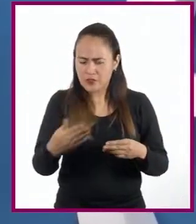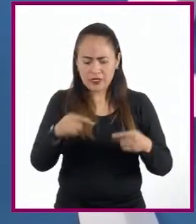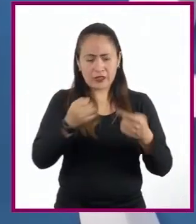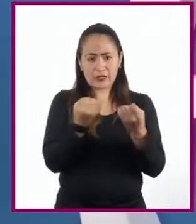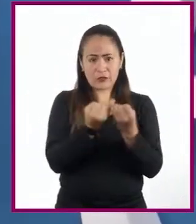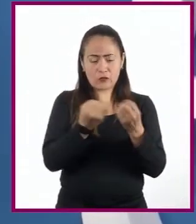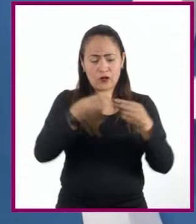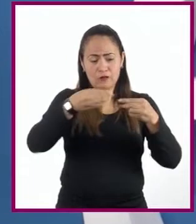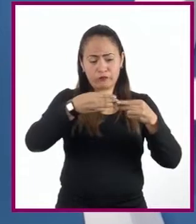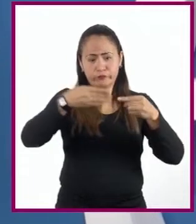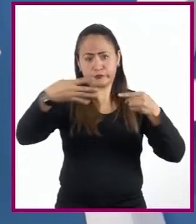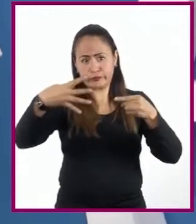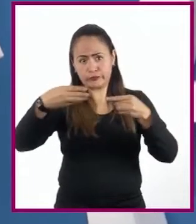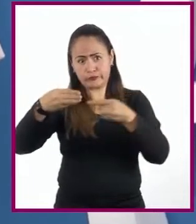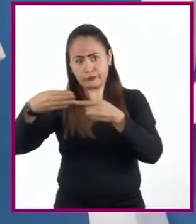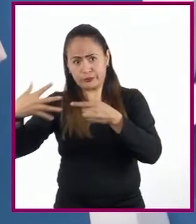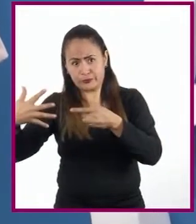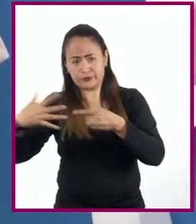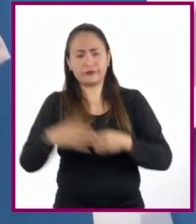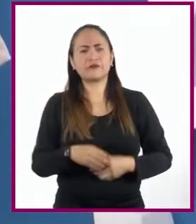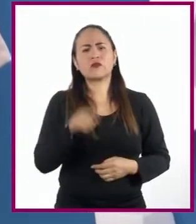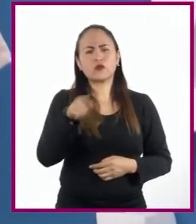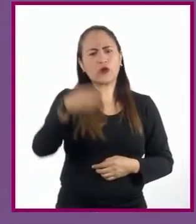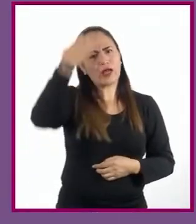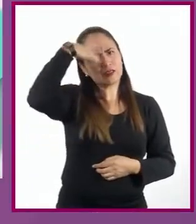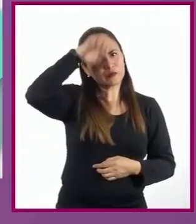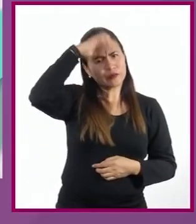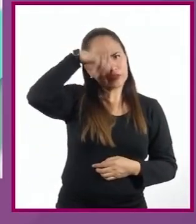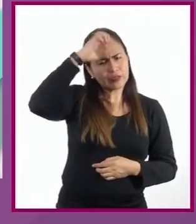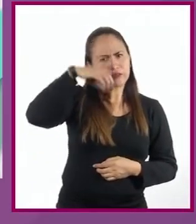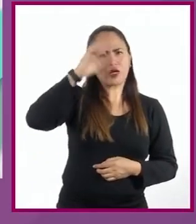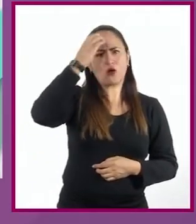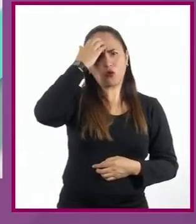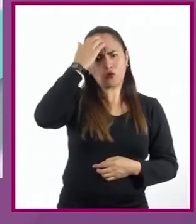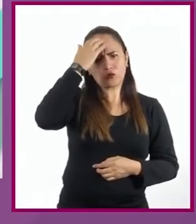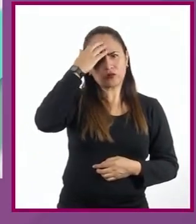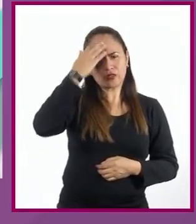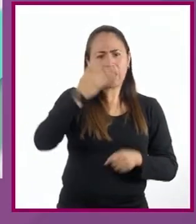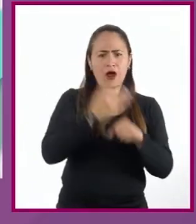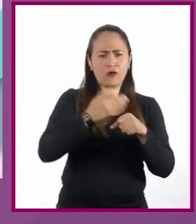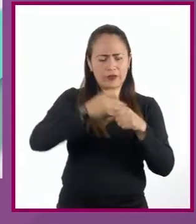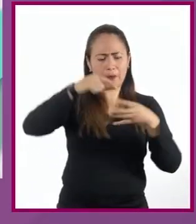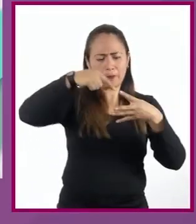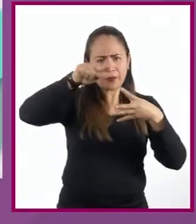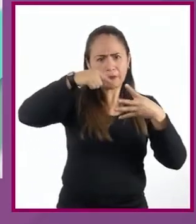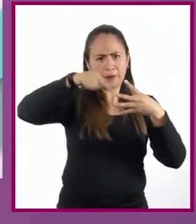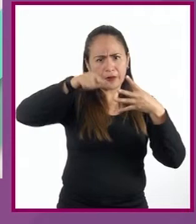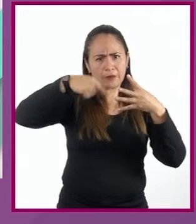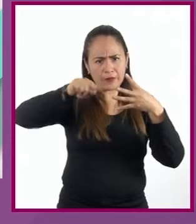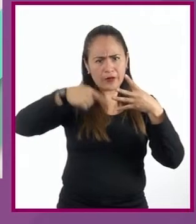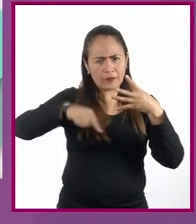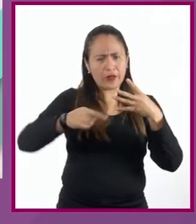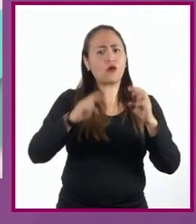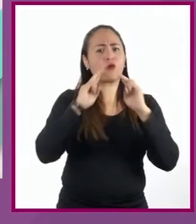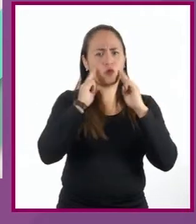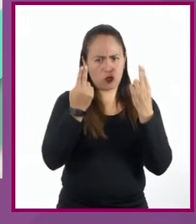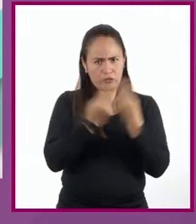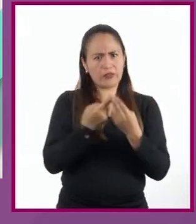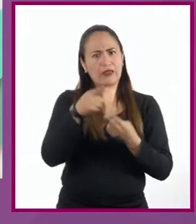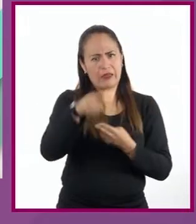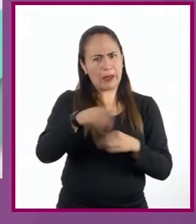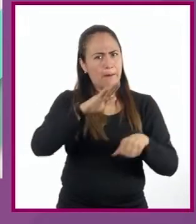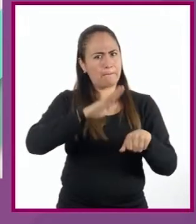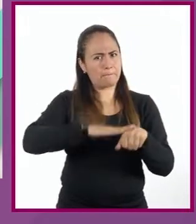y submúltiplos. De acuerdo con su experiencia y conocimientos, marquemos con una palomita la unidad de medida que consideramos